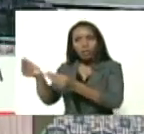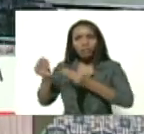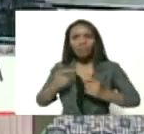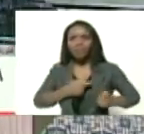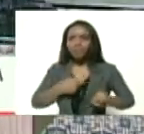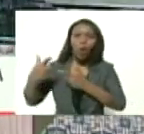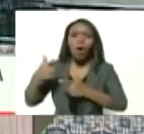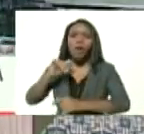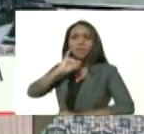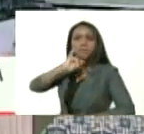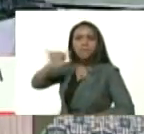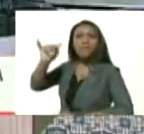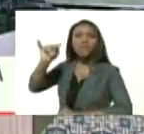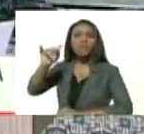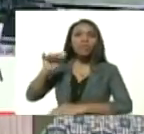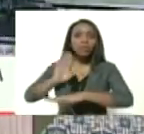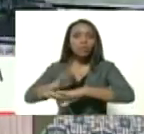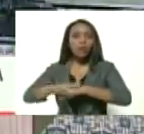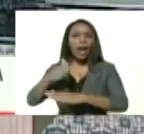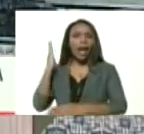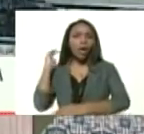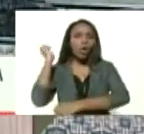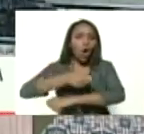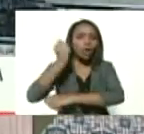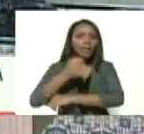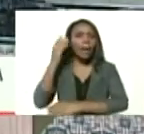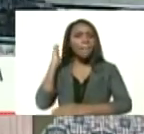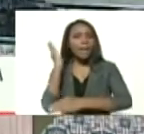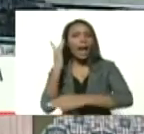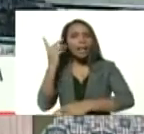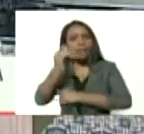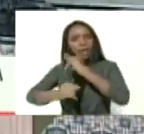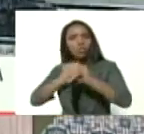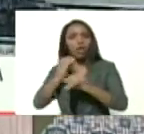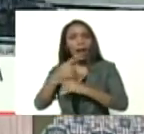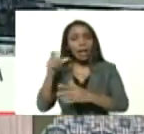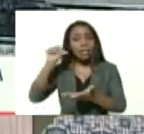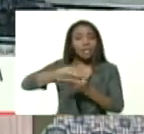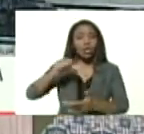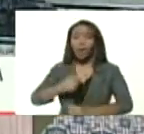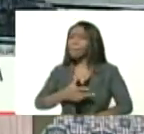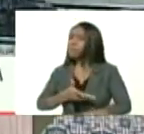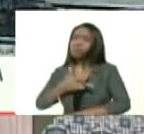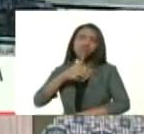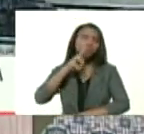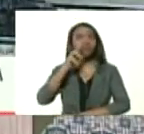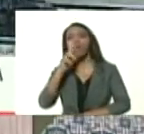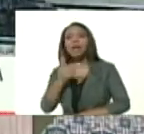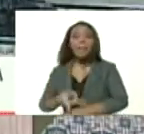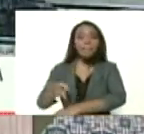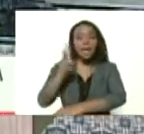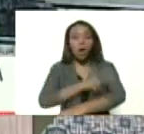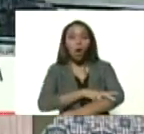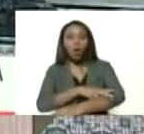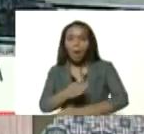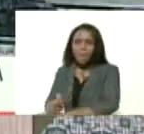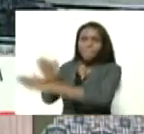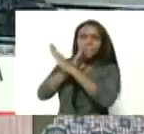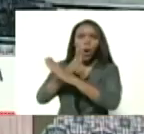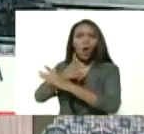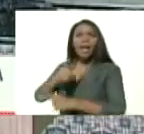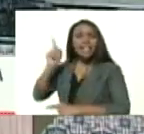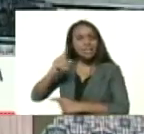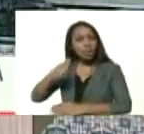a denunciarlo ante la Corte Penal Internacional. Pero en el medio de la peor crisis, del peor bloqueo criminal, de